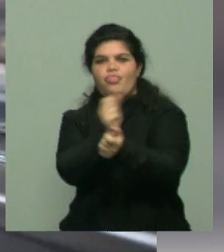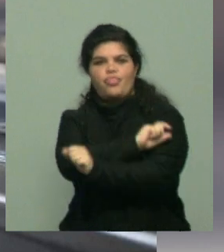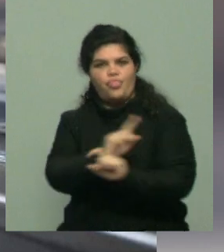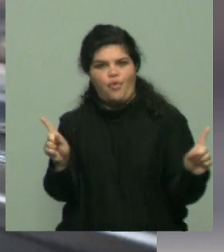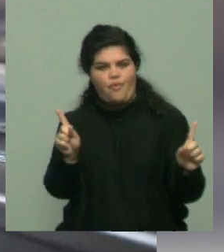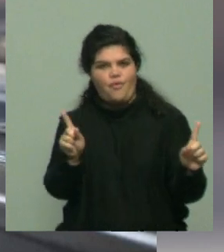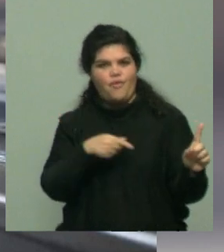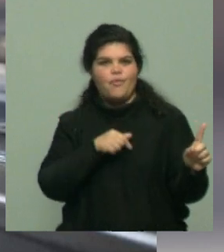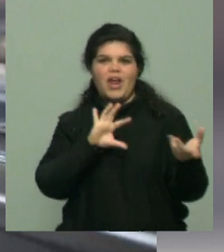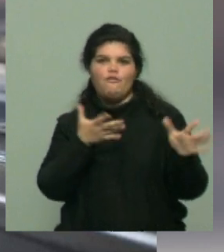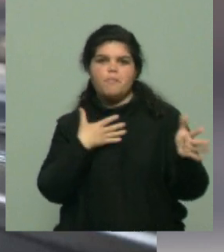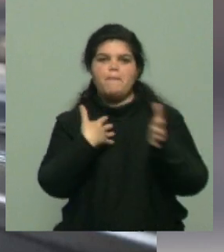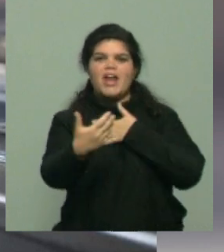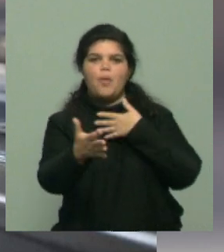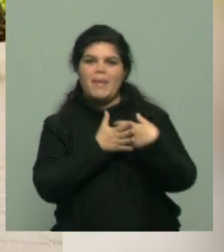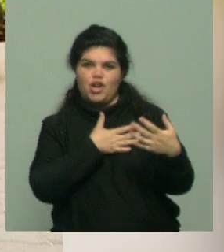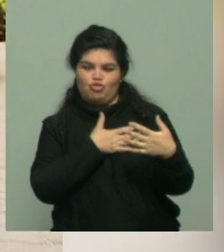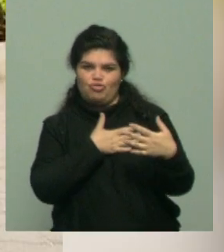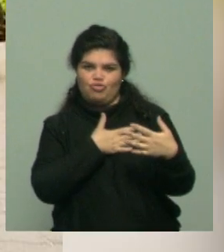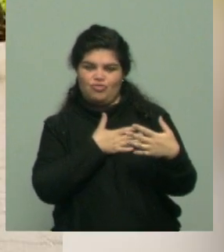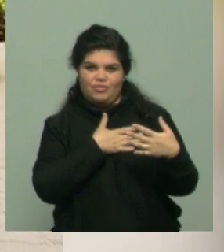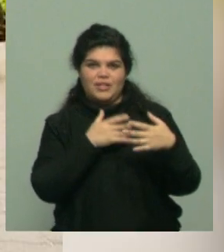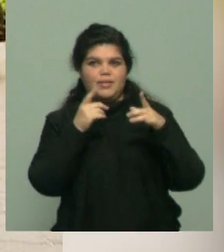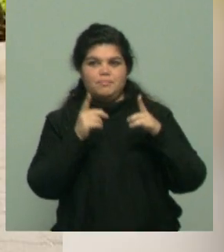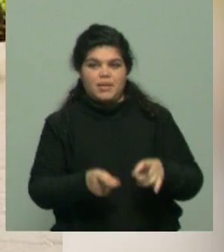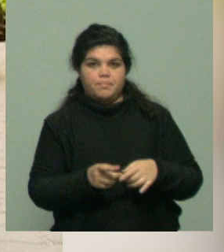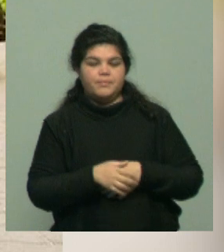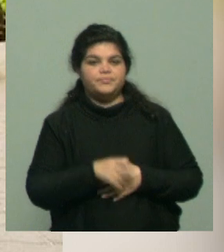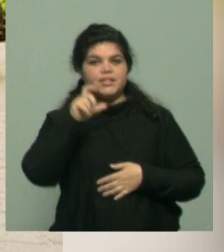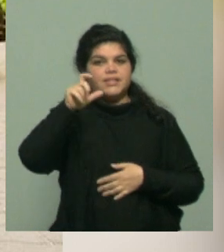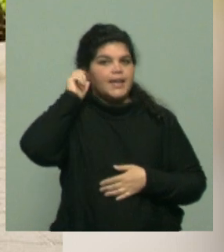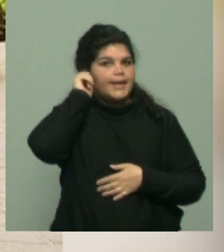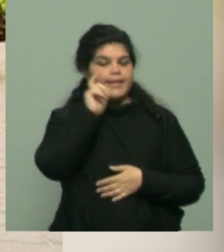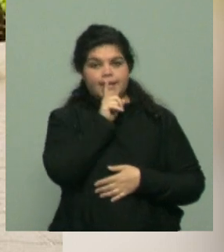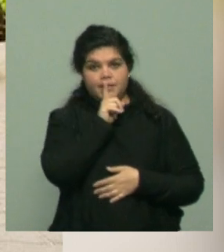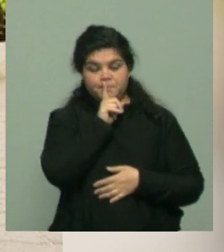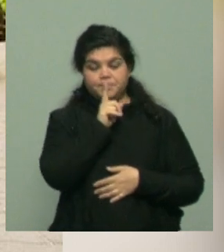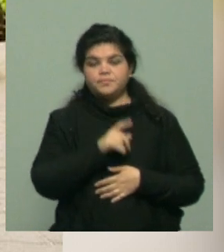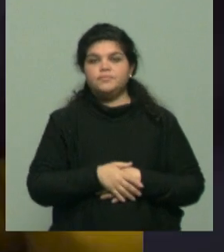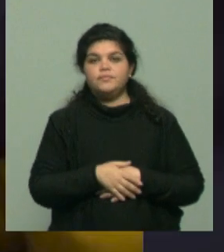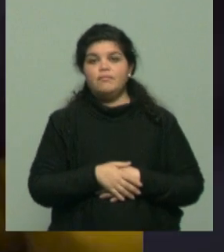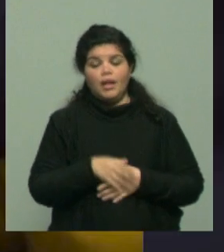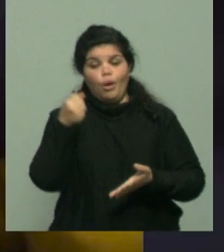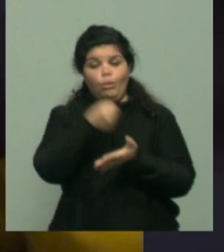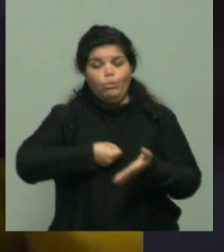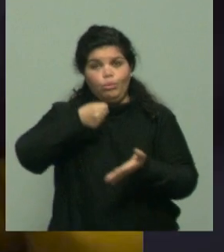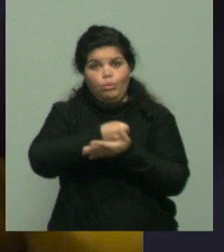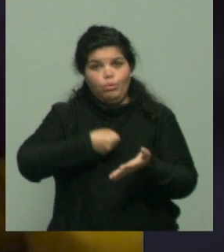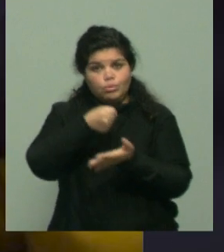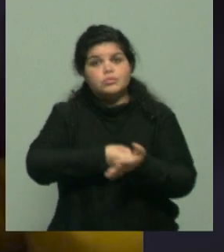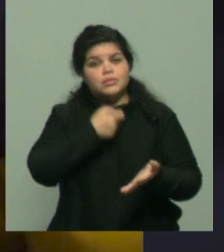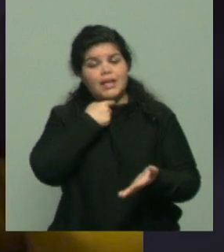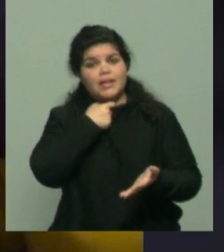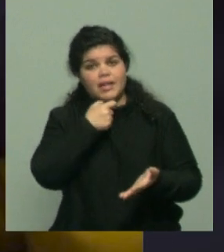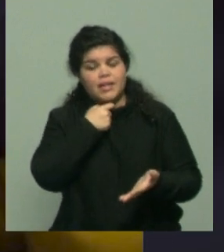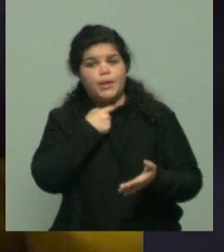trascendido, los sindicatos o la CGT en particular, lo que quiere es pelear por el tema de que se aumente la